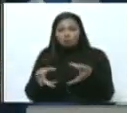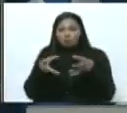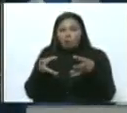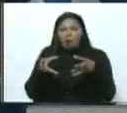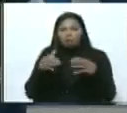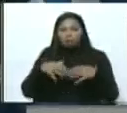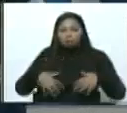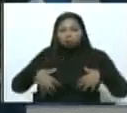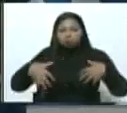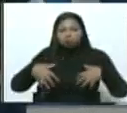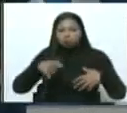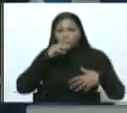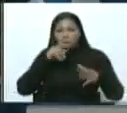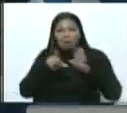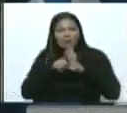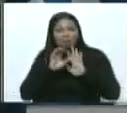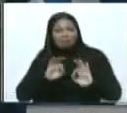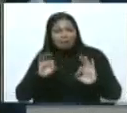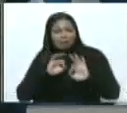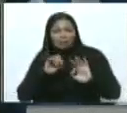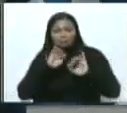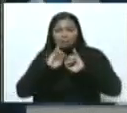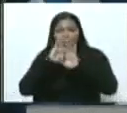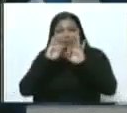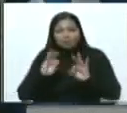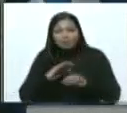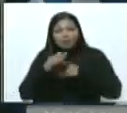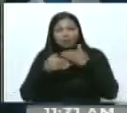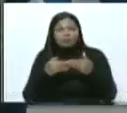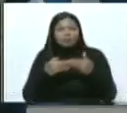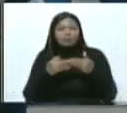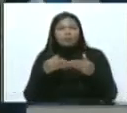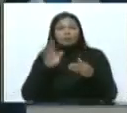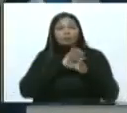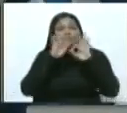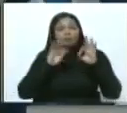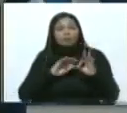ilegalmente. Eso tiene la misma modalidad del tráfico de drogas.